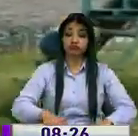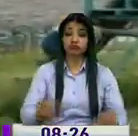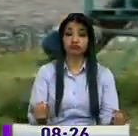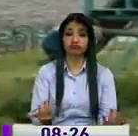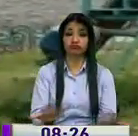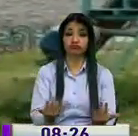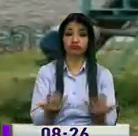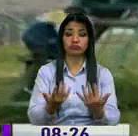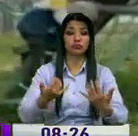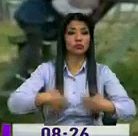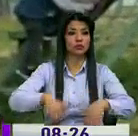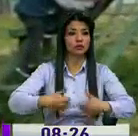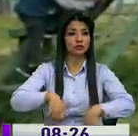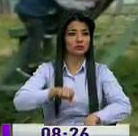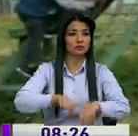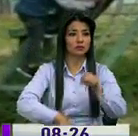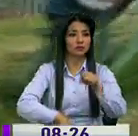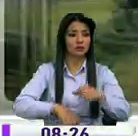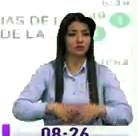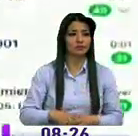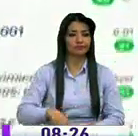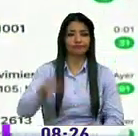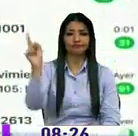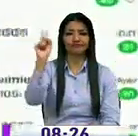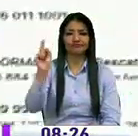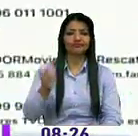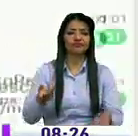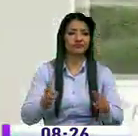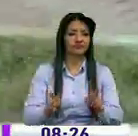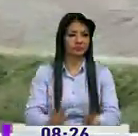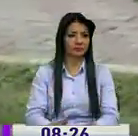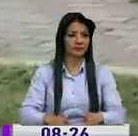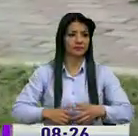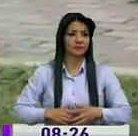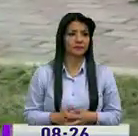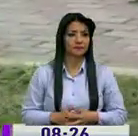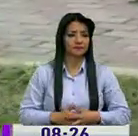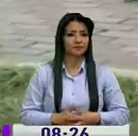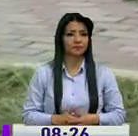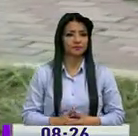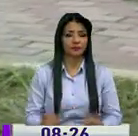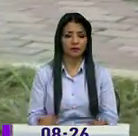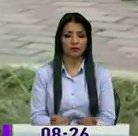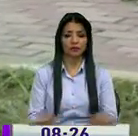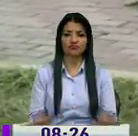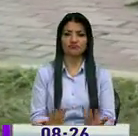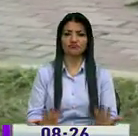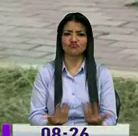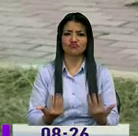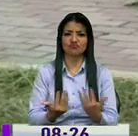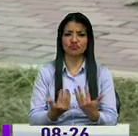también. Los famosos garabatos ahí siempre metidos. Vean, pero ya creció la hierba